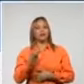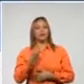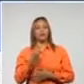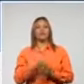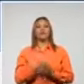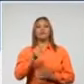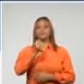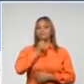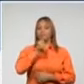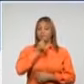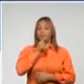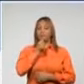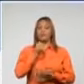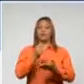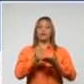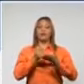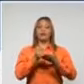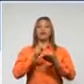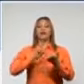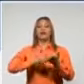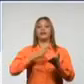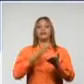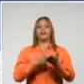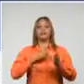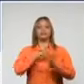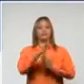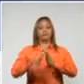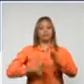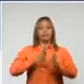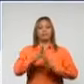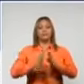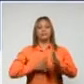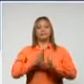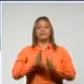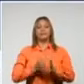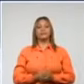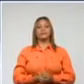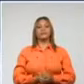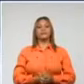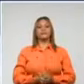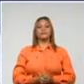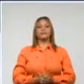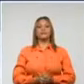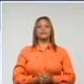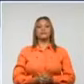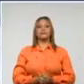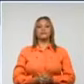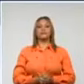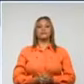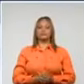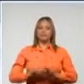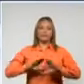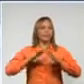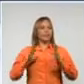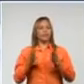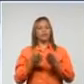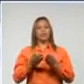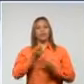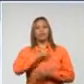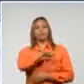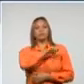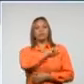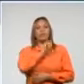transmisión, la intérprete de la lengua de señas y toda la población, todas las